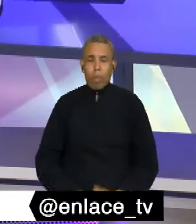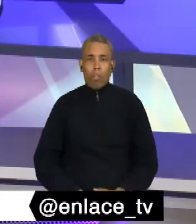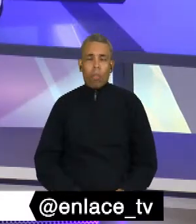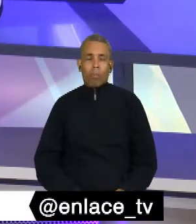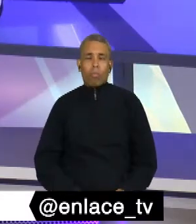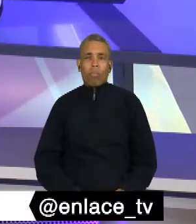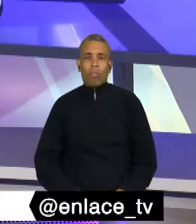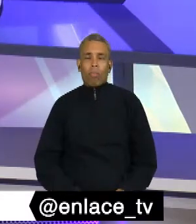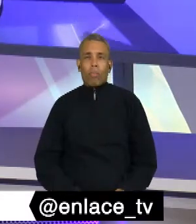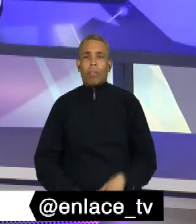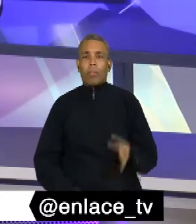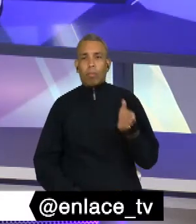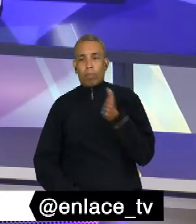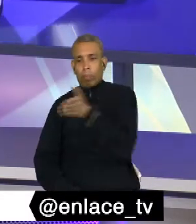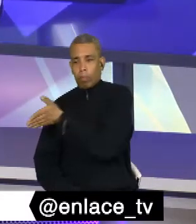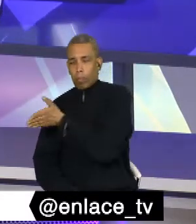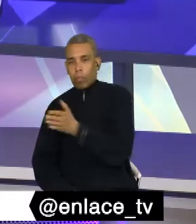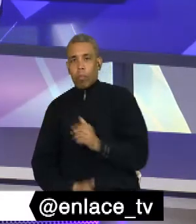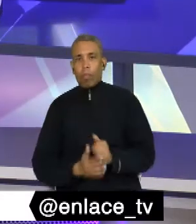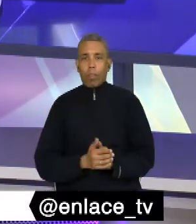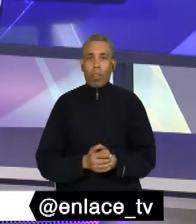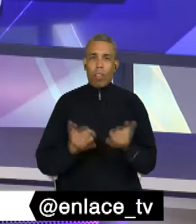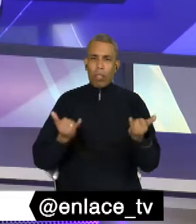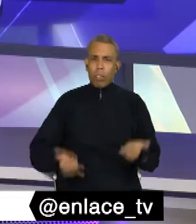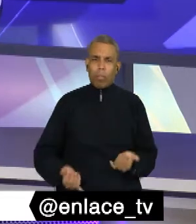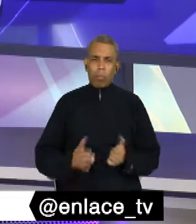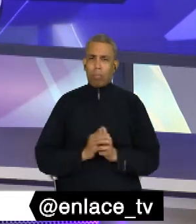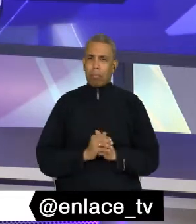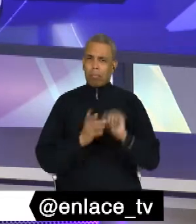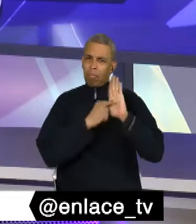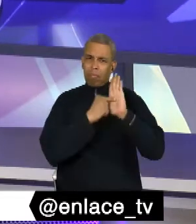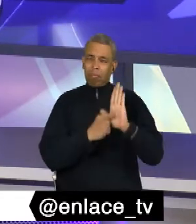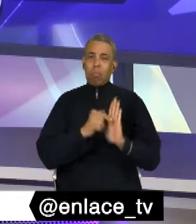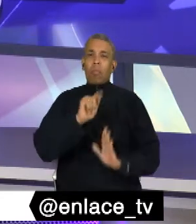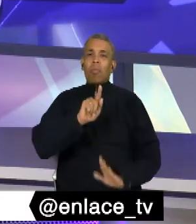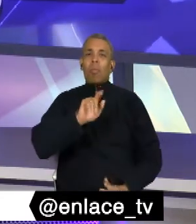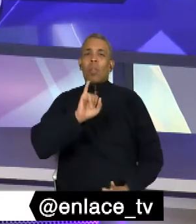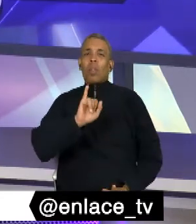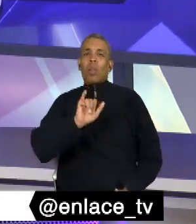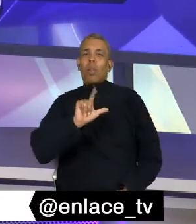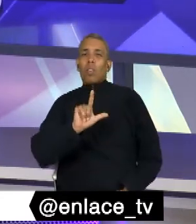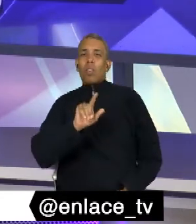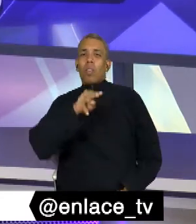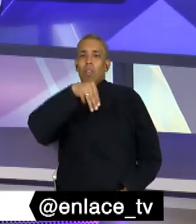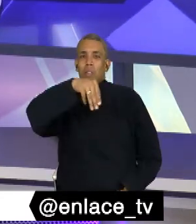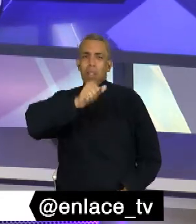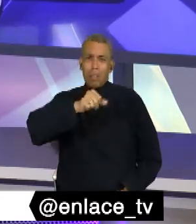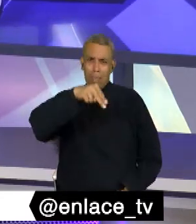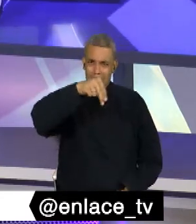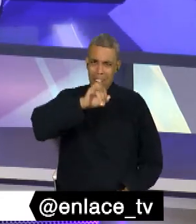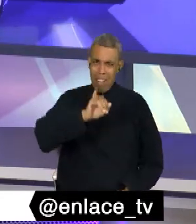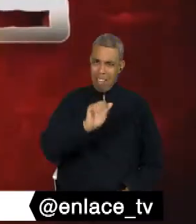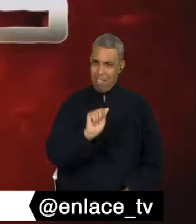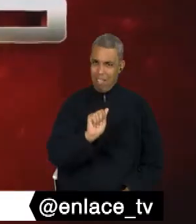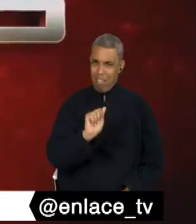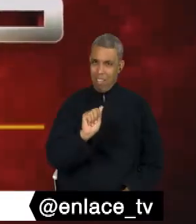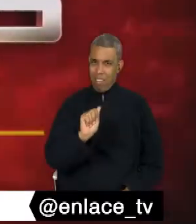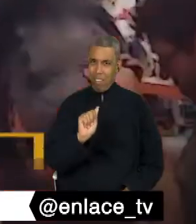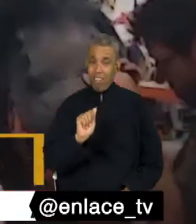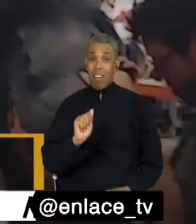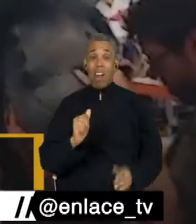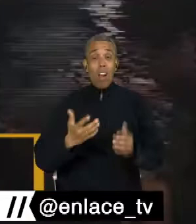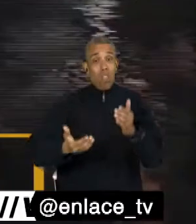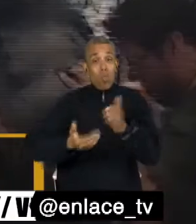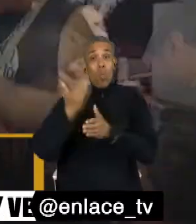de Enlace Televisión la nueva temporada de Filmanía en la parrilla del el canal de los barranqueños. Comienza